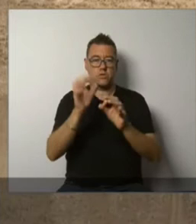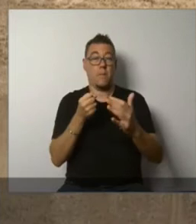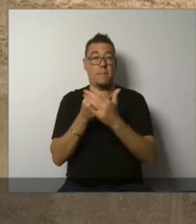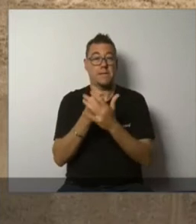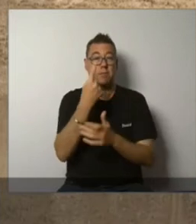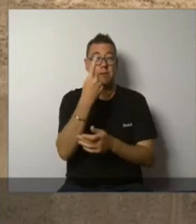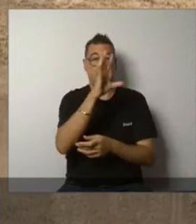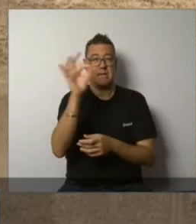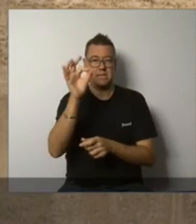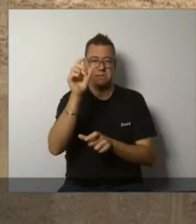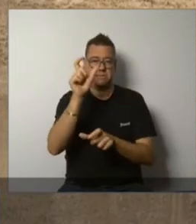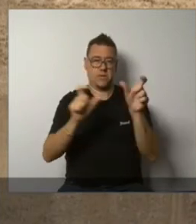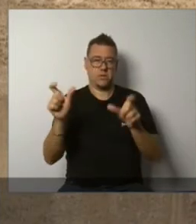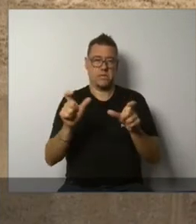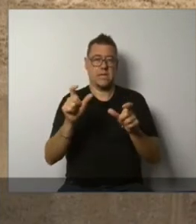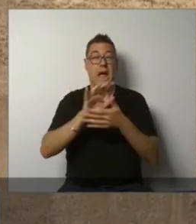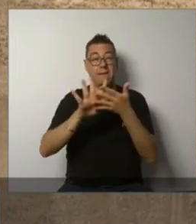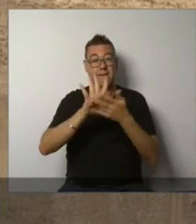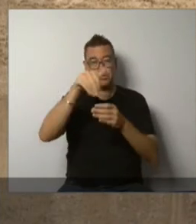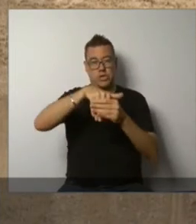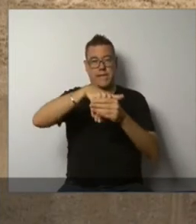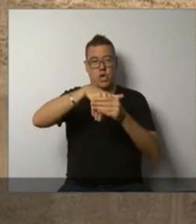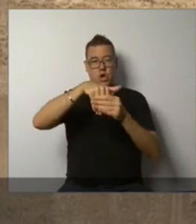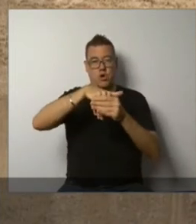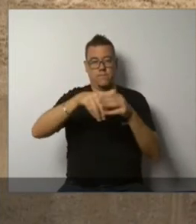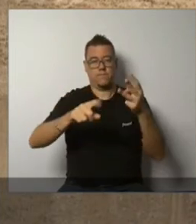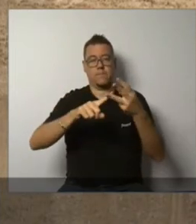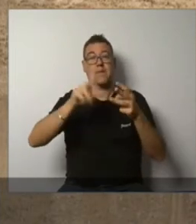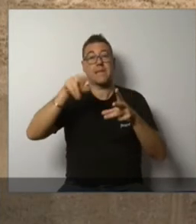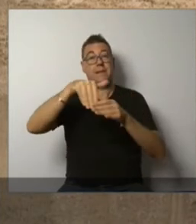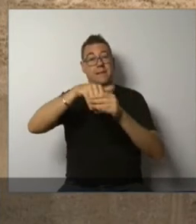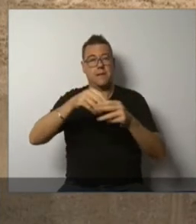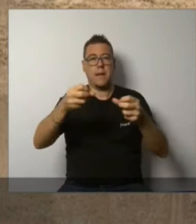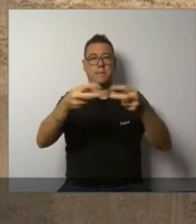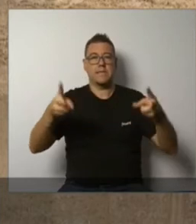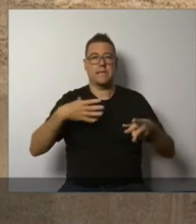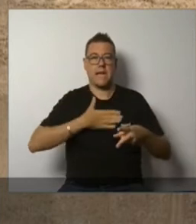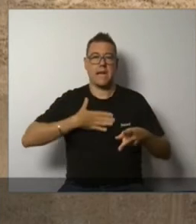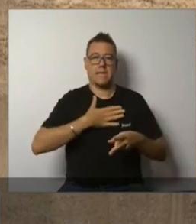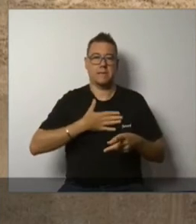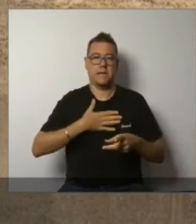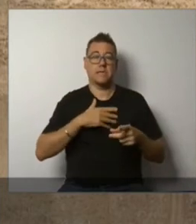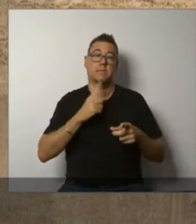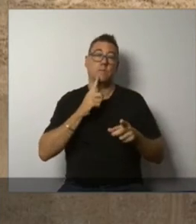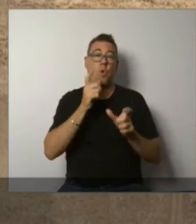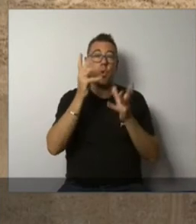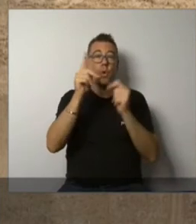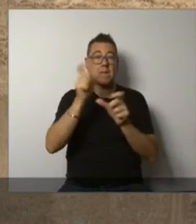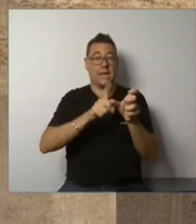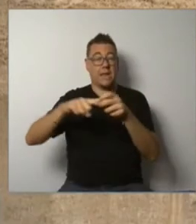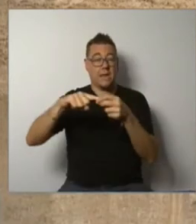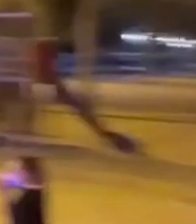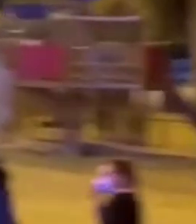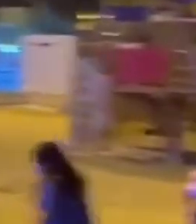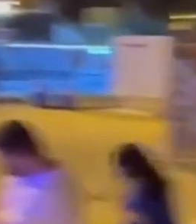referint també a interiors. I, en tercer lloc, també en interiors, en piscines recreatives, l'aforament es redueix al